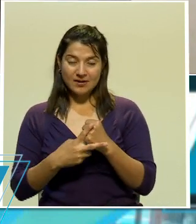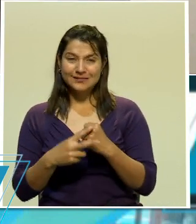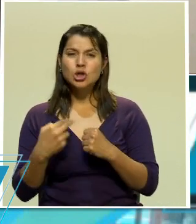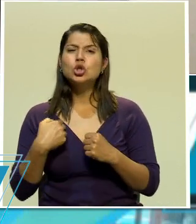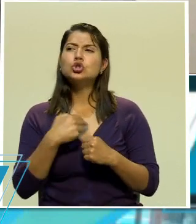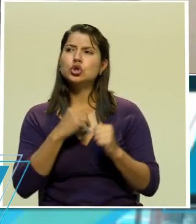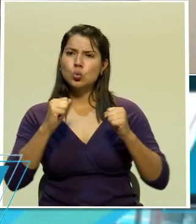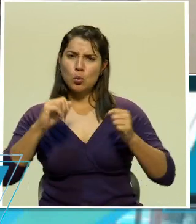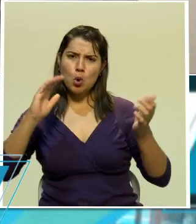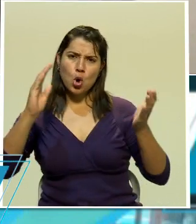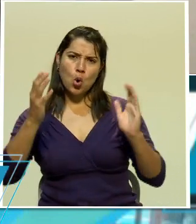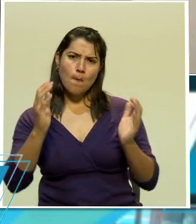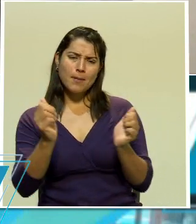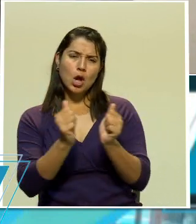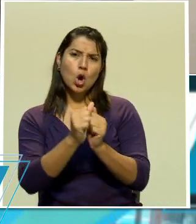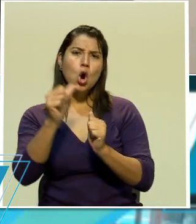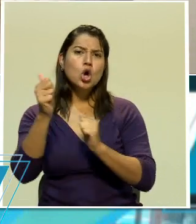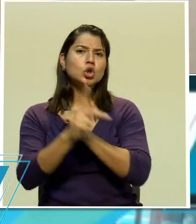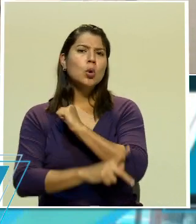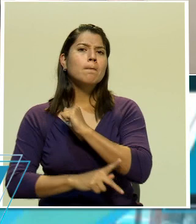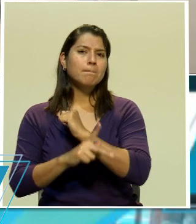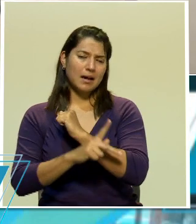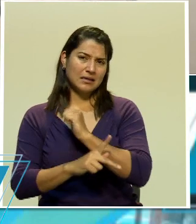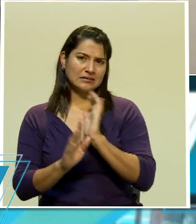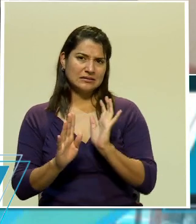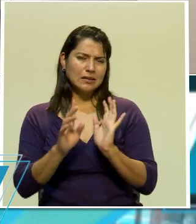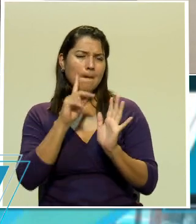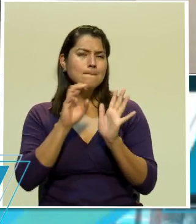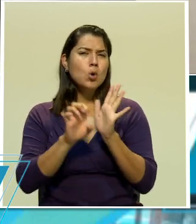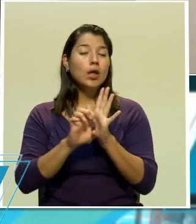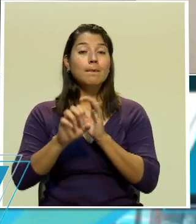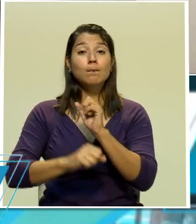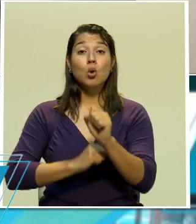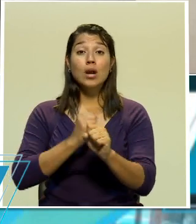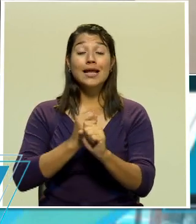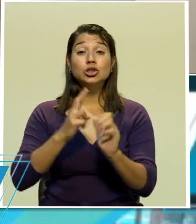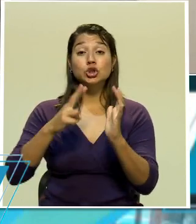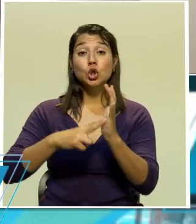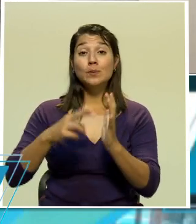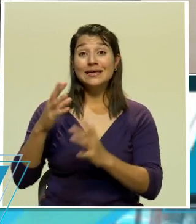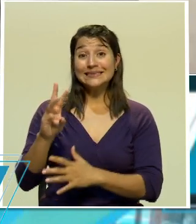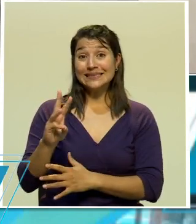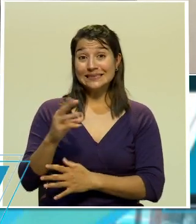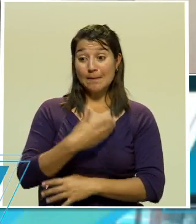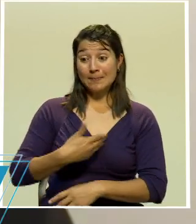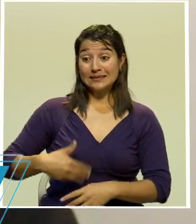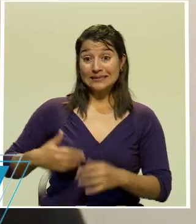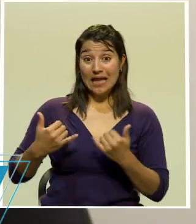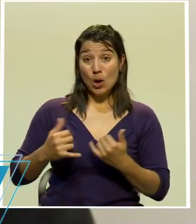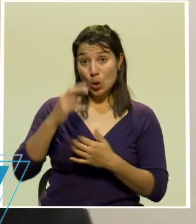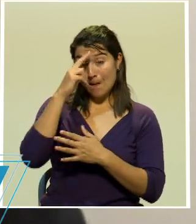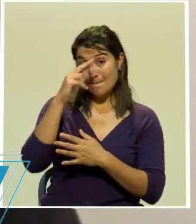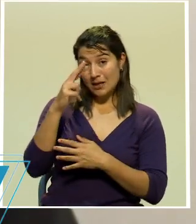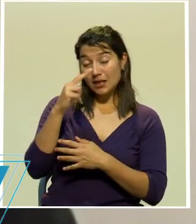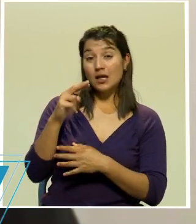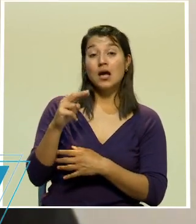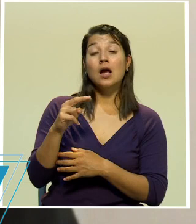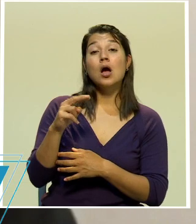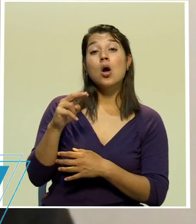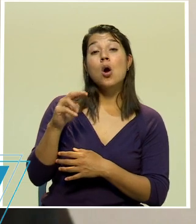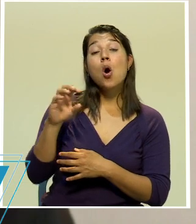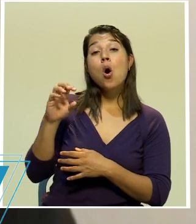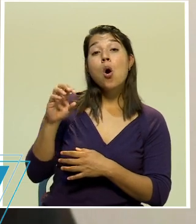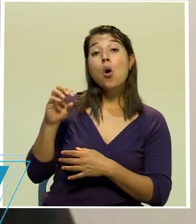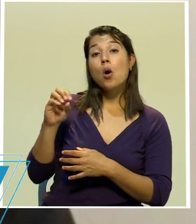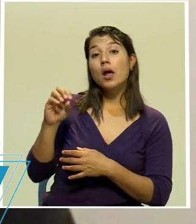otros países que han tenido situaciones parecidas. Por ejemplo, en el año 2006, el presidente actual de México, Andrés Manuel López Obrador, perdió la elección